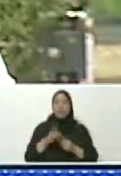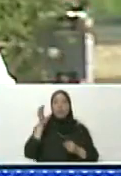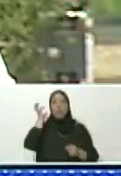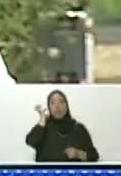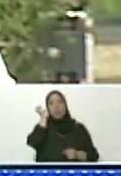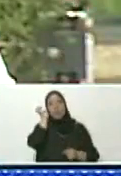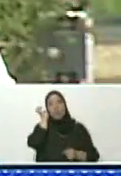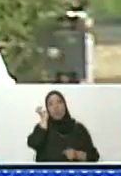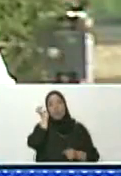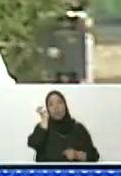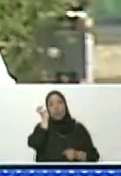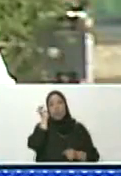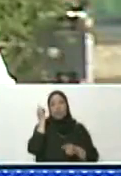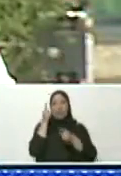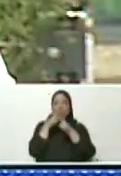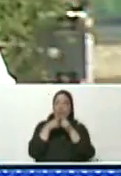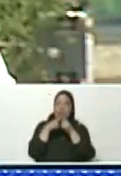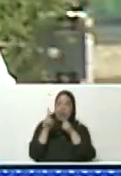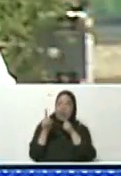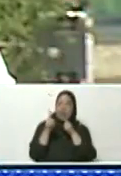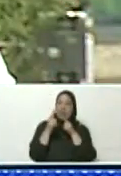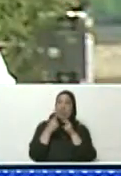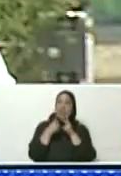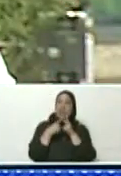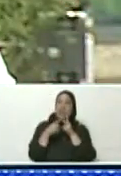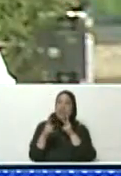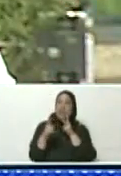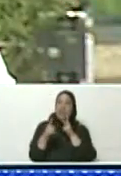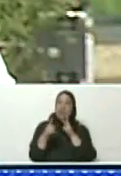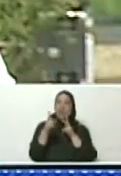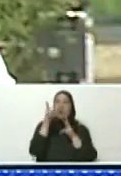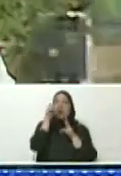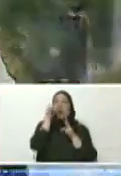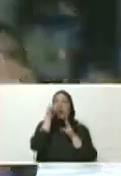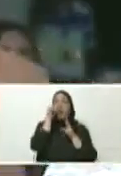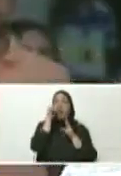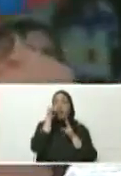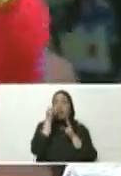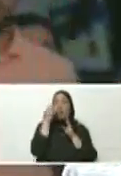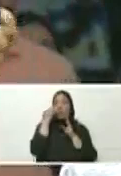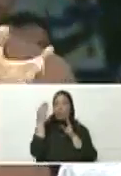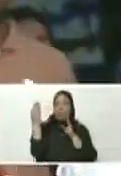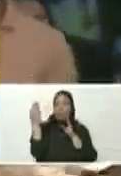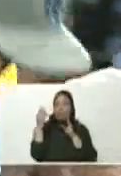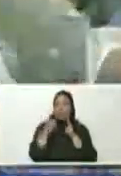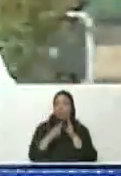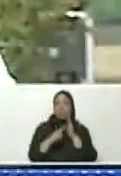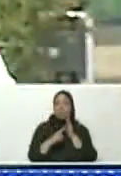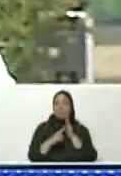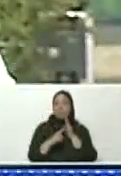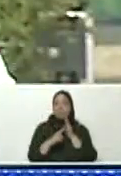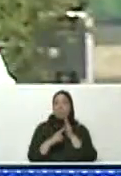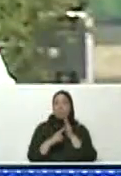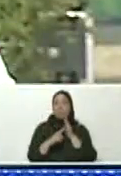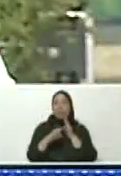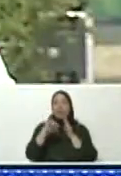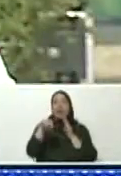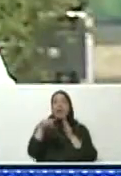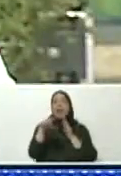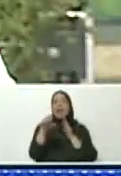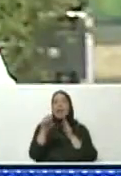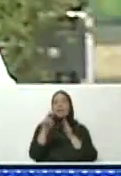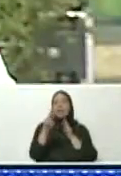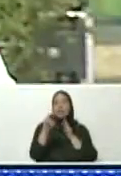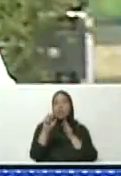Campo. Juana la Avanzadora. Juan Falcón, de Floresta. Jesús García, de Andrés Eloy